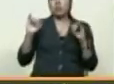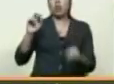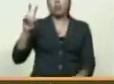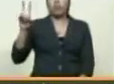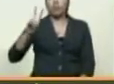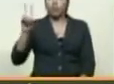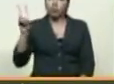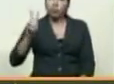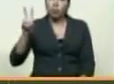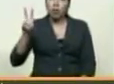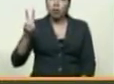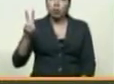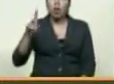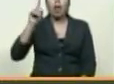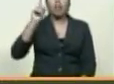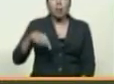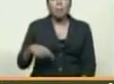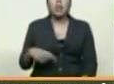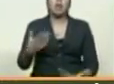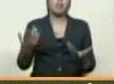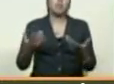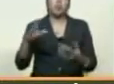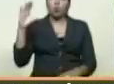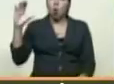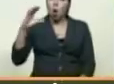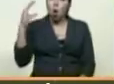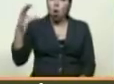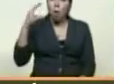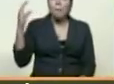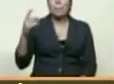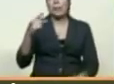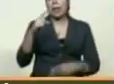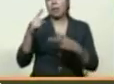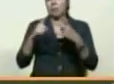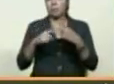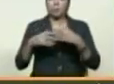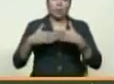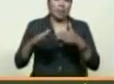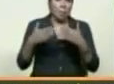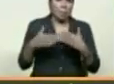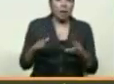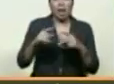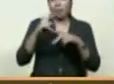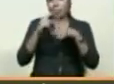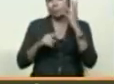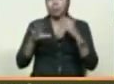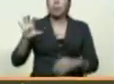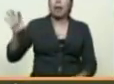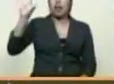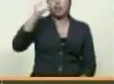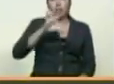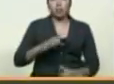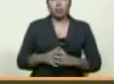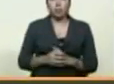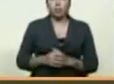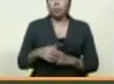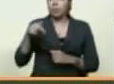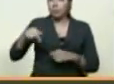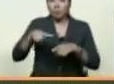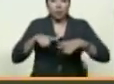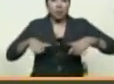la independencia del sur, la campaña del sur. Fue a partir de aquí, de estos